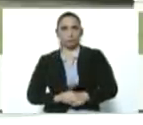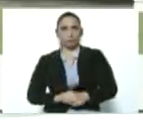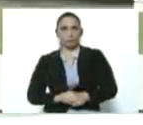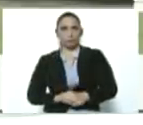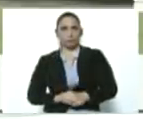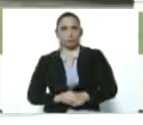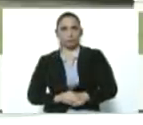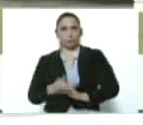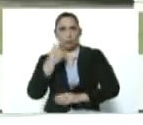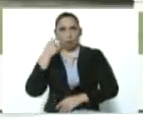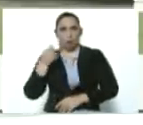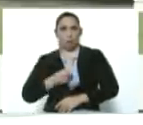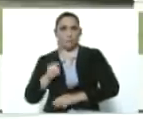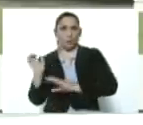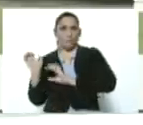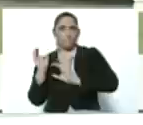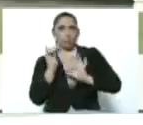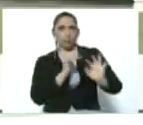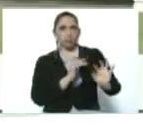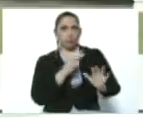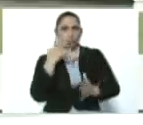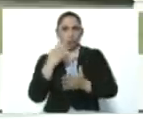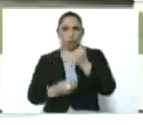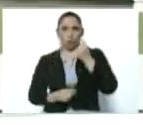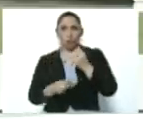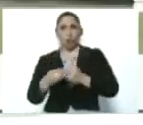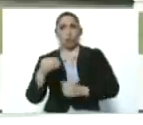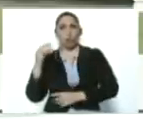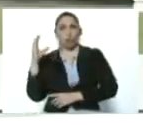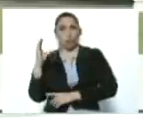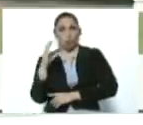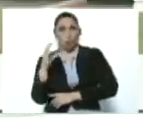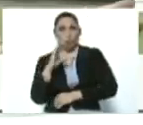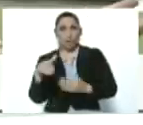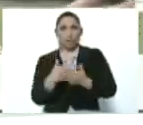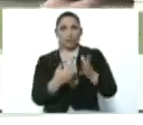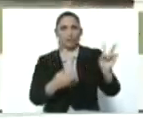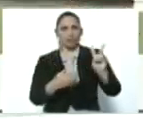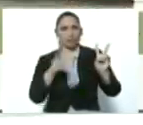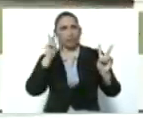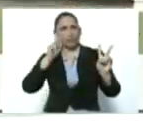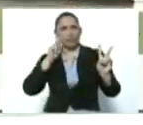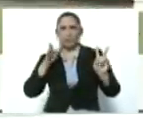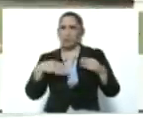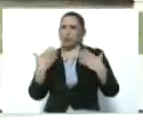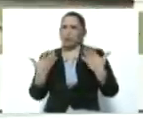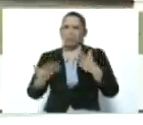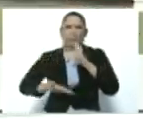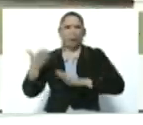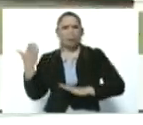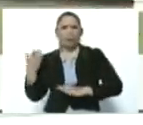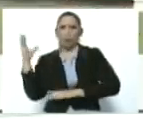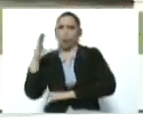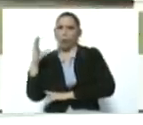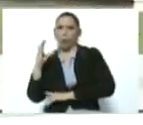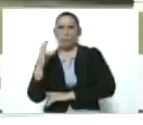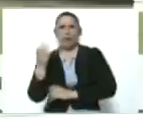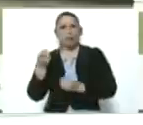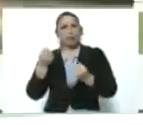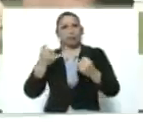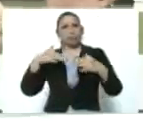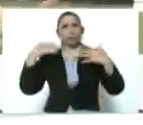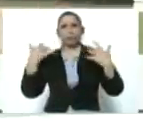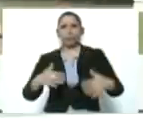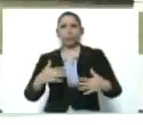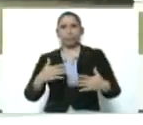hombre procedente de colombia es un docente fue a ser un docente a colombia cuando estaban todo trabajo en venezuela en